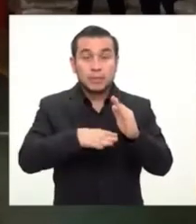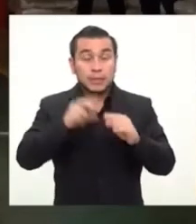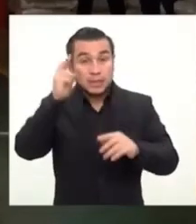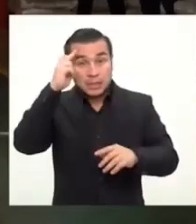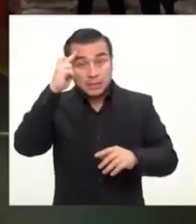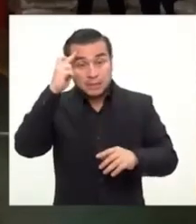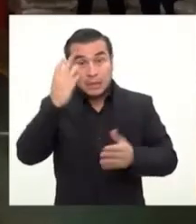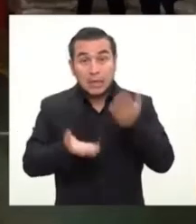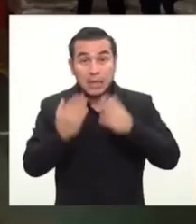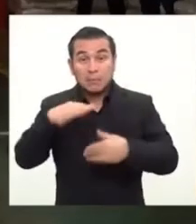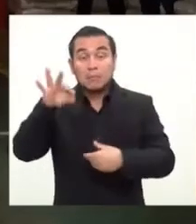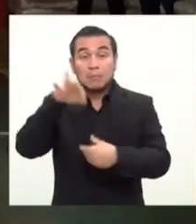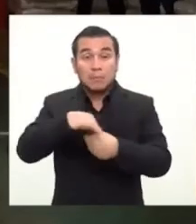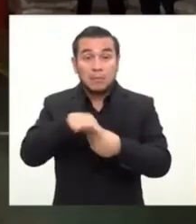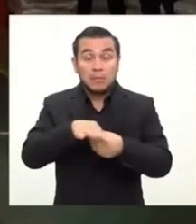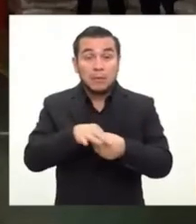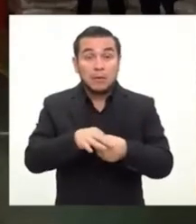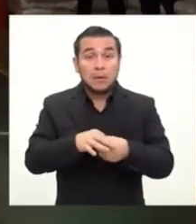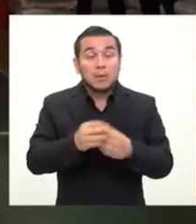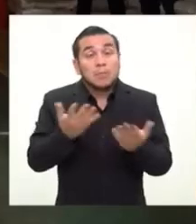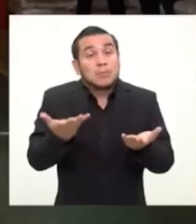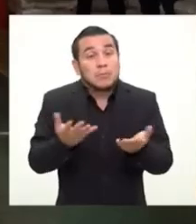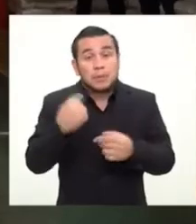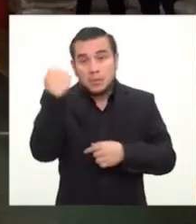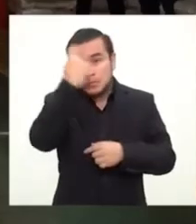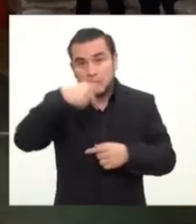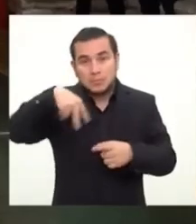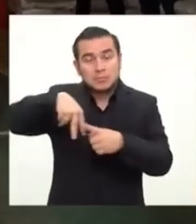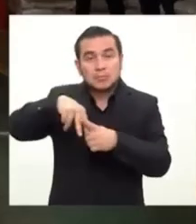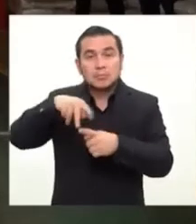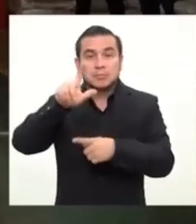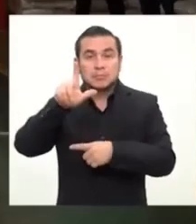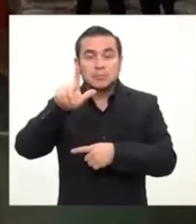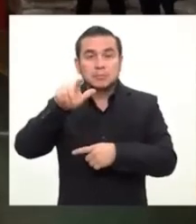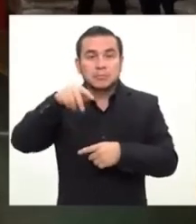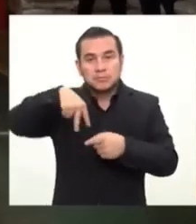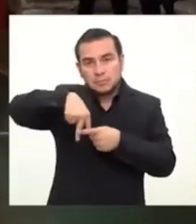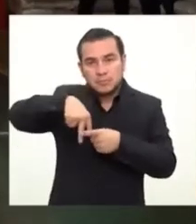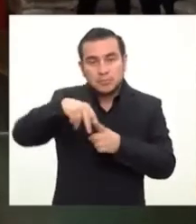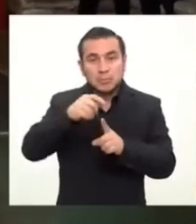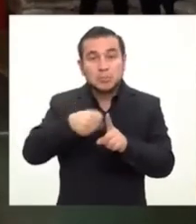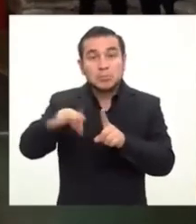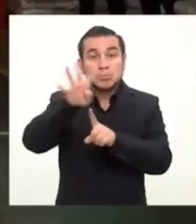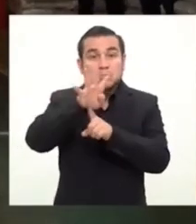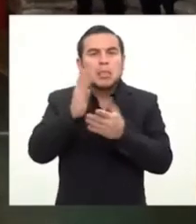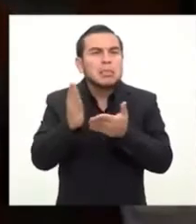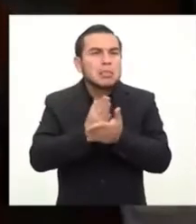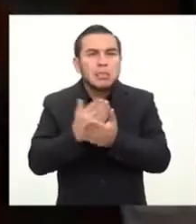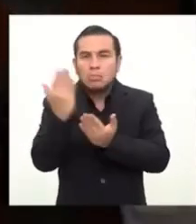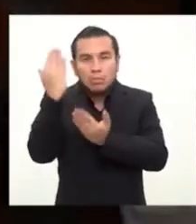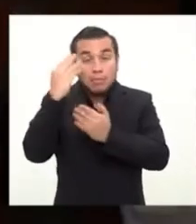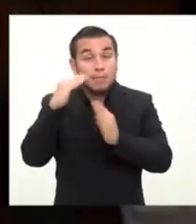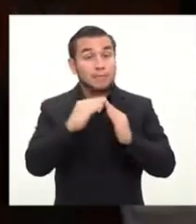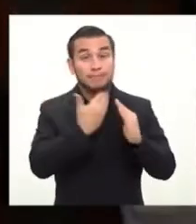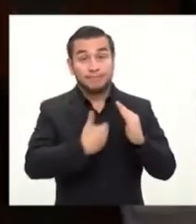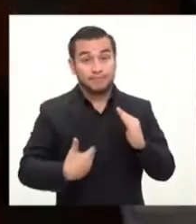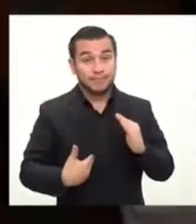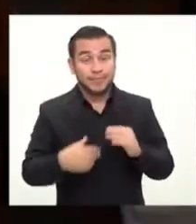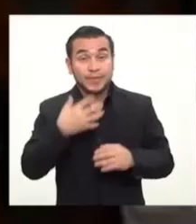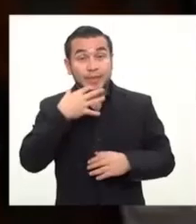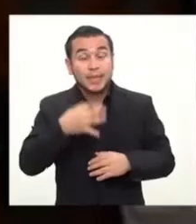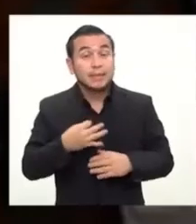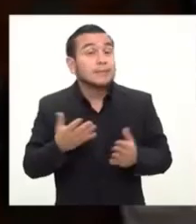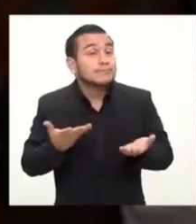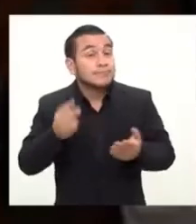constitucional nos ha despojado prácticamente de todos los poderes que el gobierno tiene en una